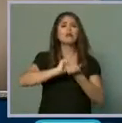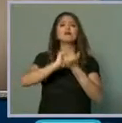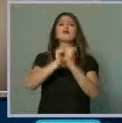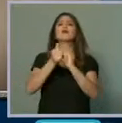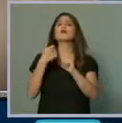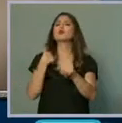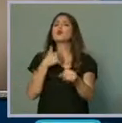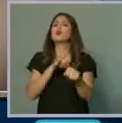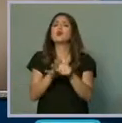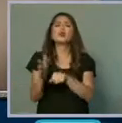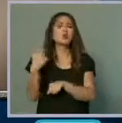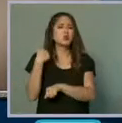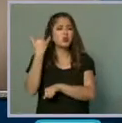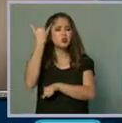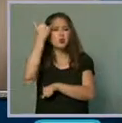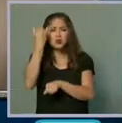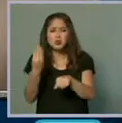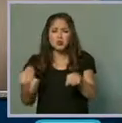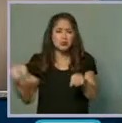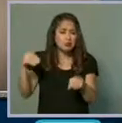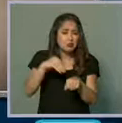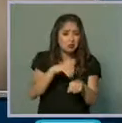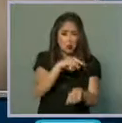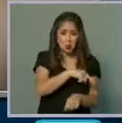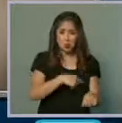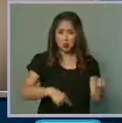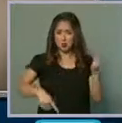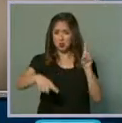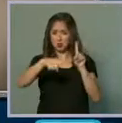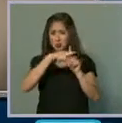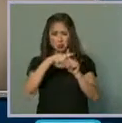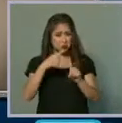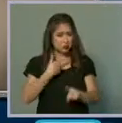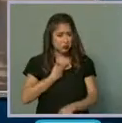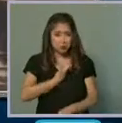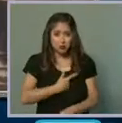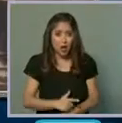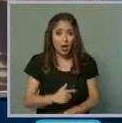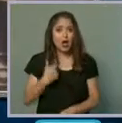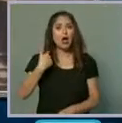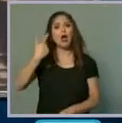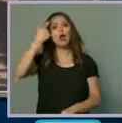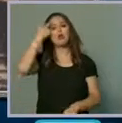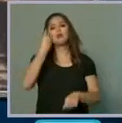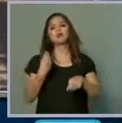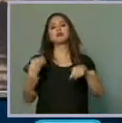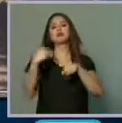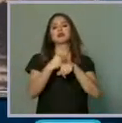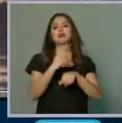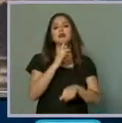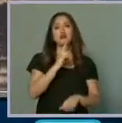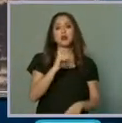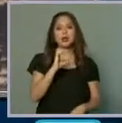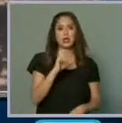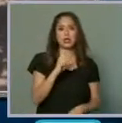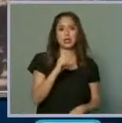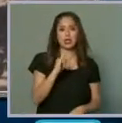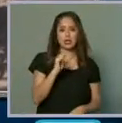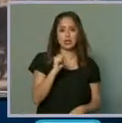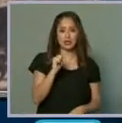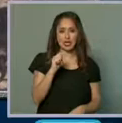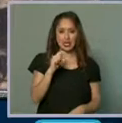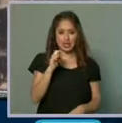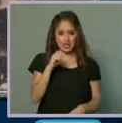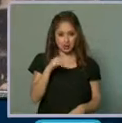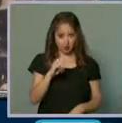ponemos? ¿Qué le ponemos? Pues esto de las cruces no me gusta. Qué cosa tan bonita como un crisantemo. Crisantemo. Pues esa es una Oye, qué historia. padre.